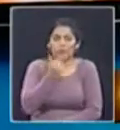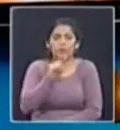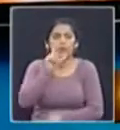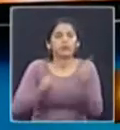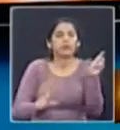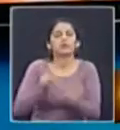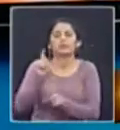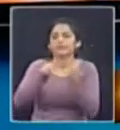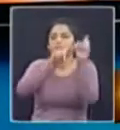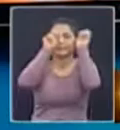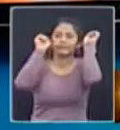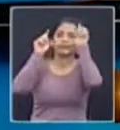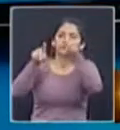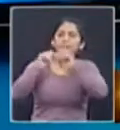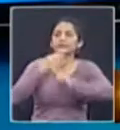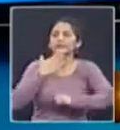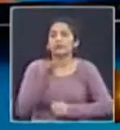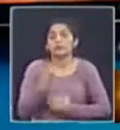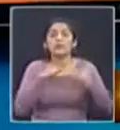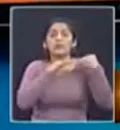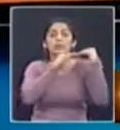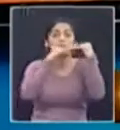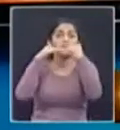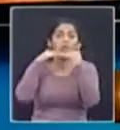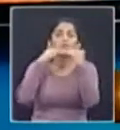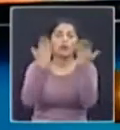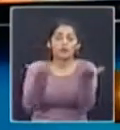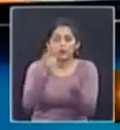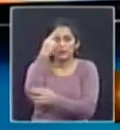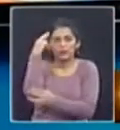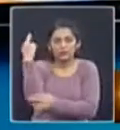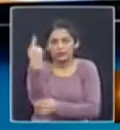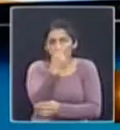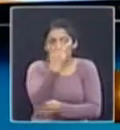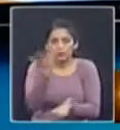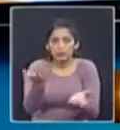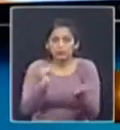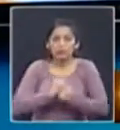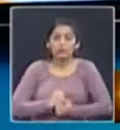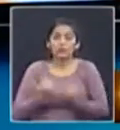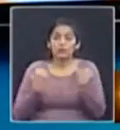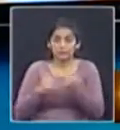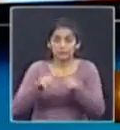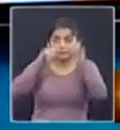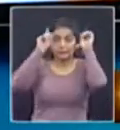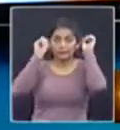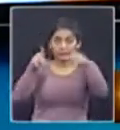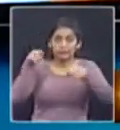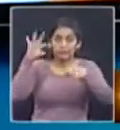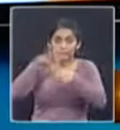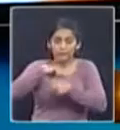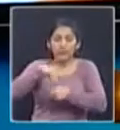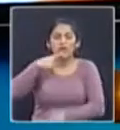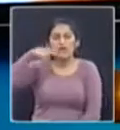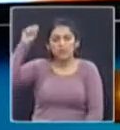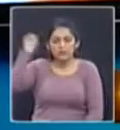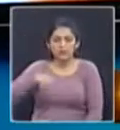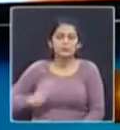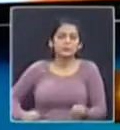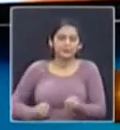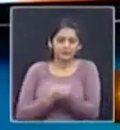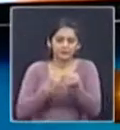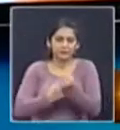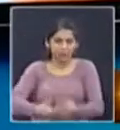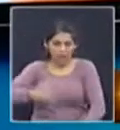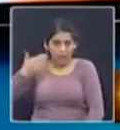a donde nosotros los ciudadanos todos los ciudadanos queremos y buscamos así que la consulta popular nosotros la hemos apoyado desde un